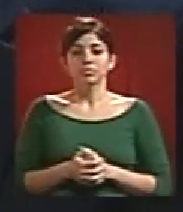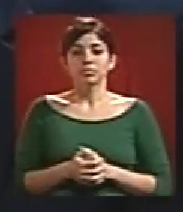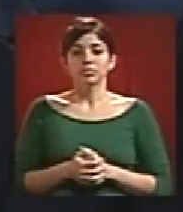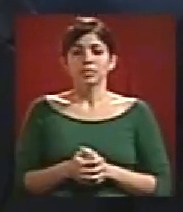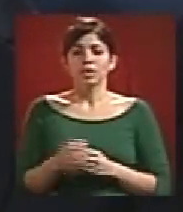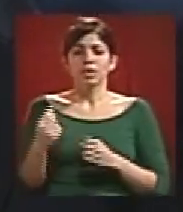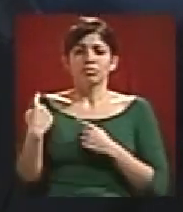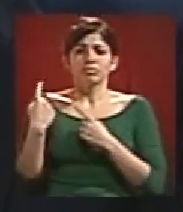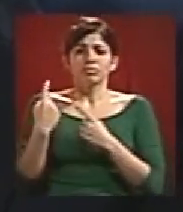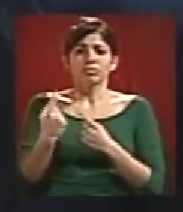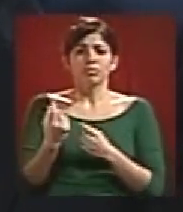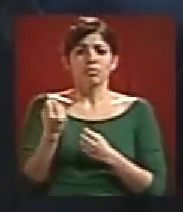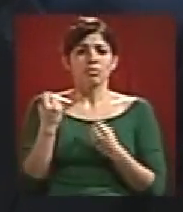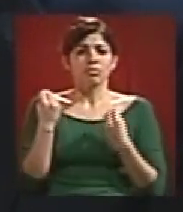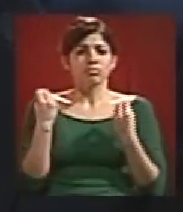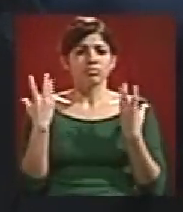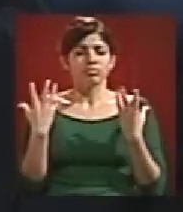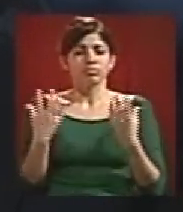tuvo